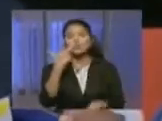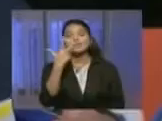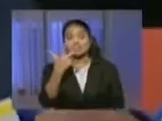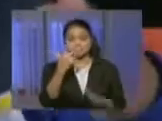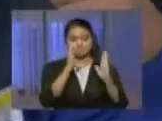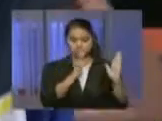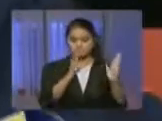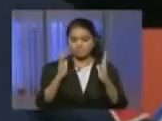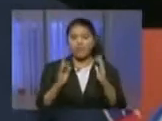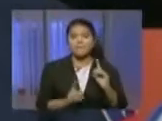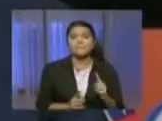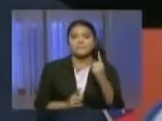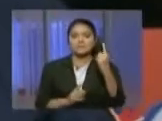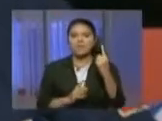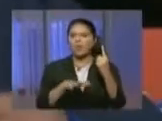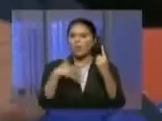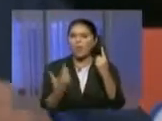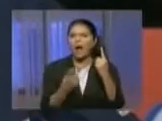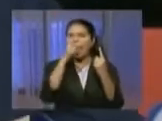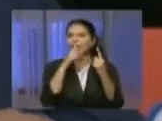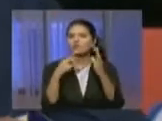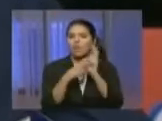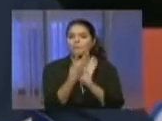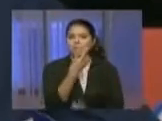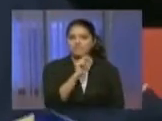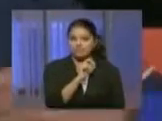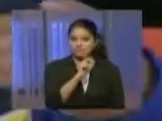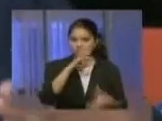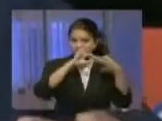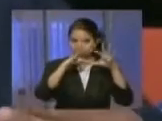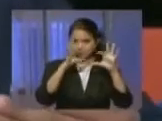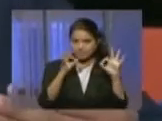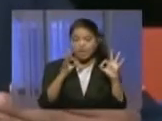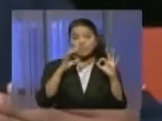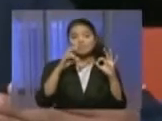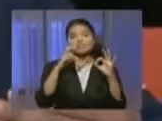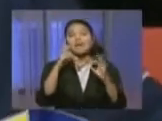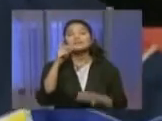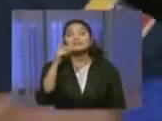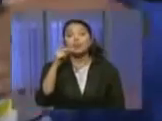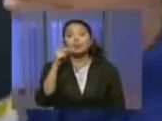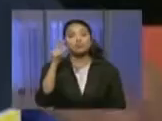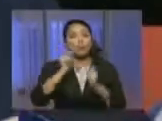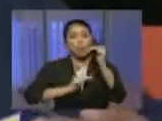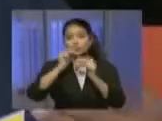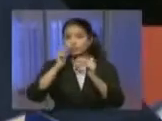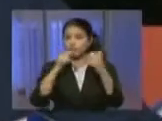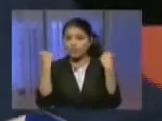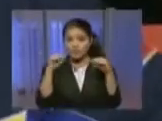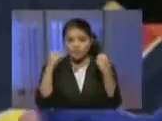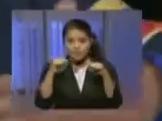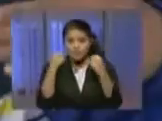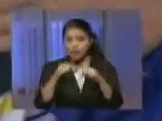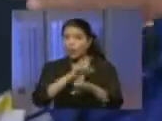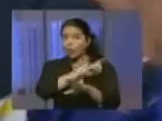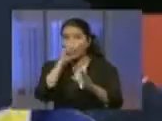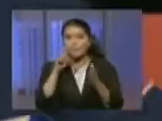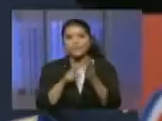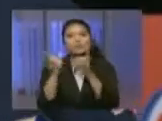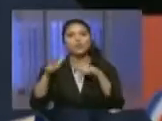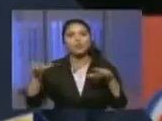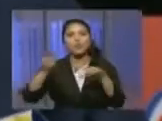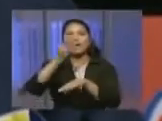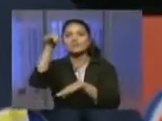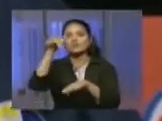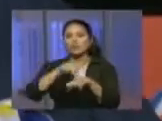primer enfrentar será Tokio 2020 el primer reto la construcción y puesta en funcionamiento a plenitud del Centro Nacional